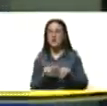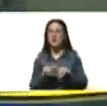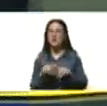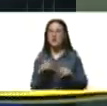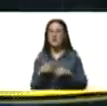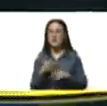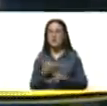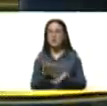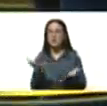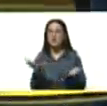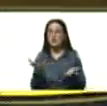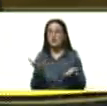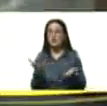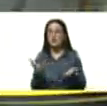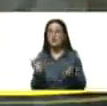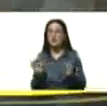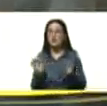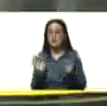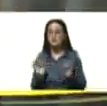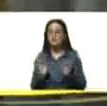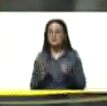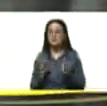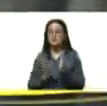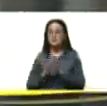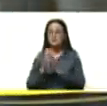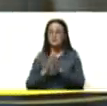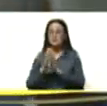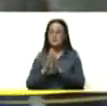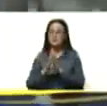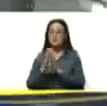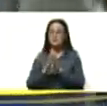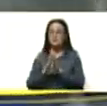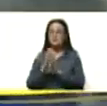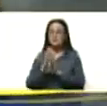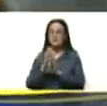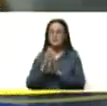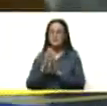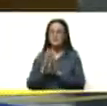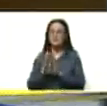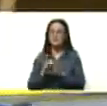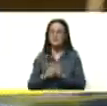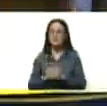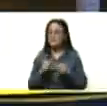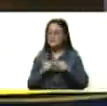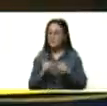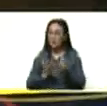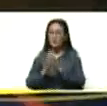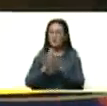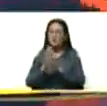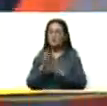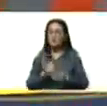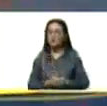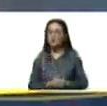allá, hemos logrado avanzar, avanzar y avanzar. Y bueno, y seguiremos avanzando.